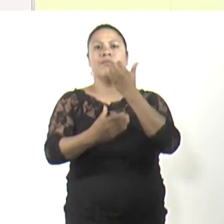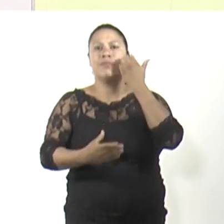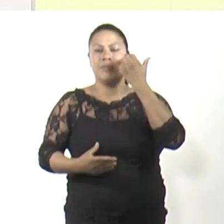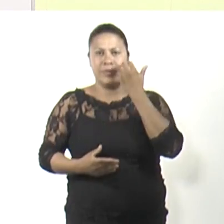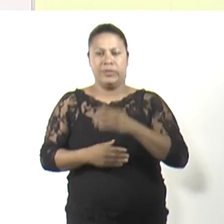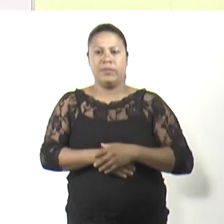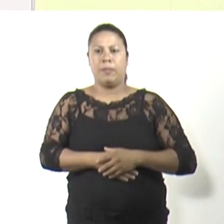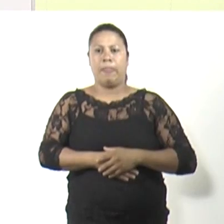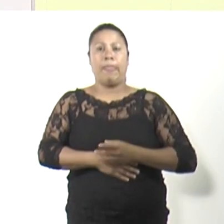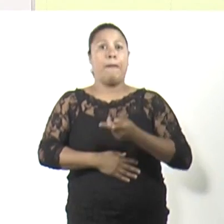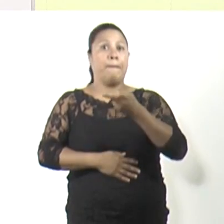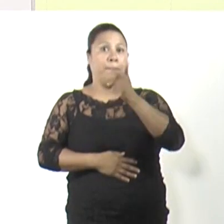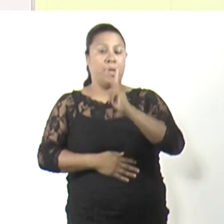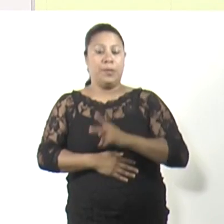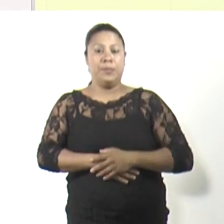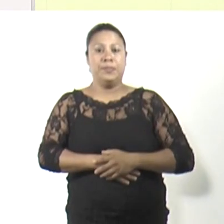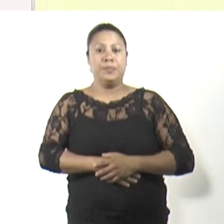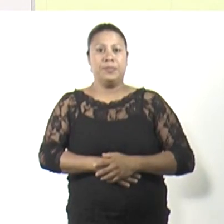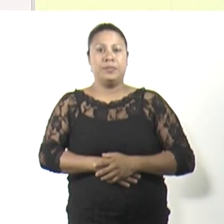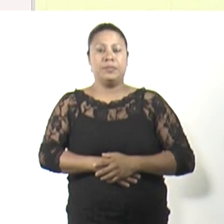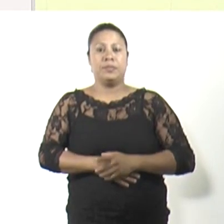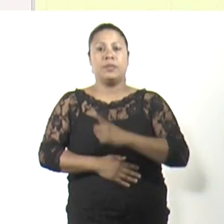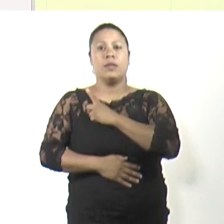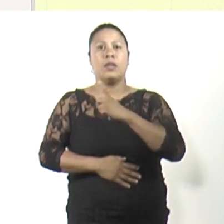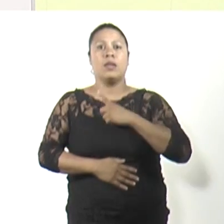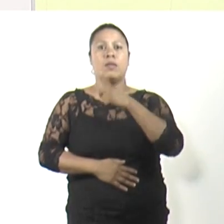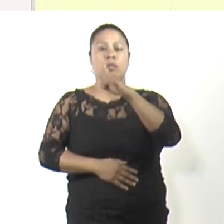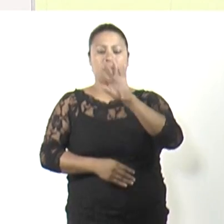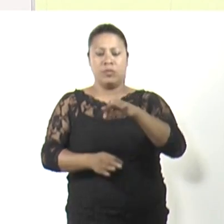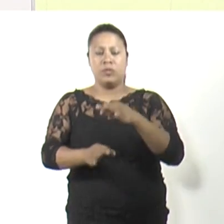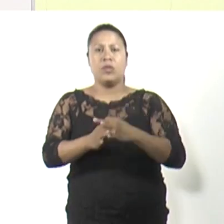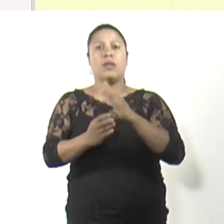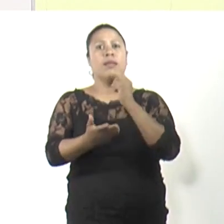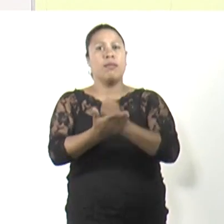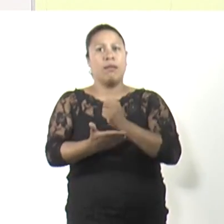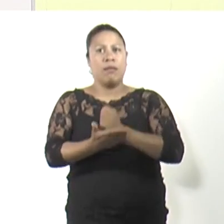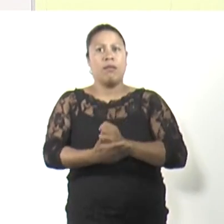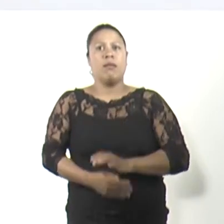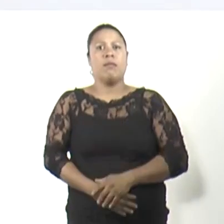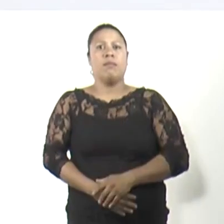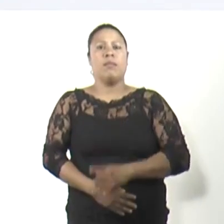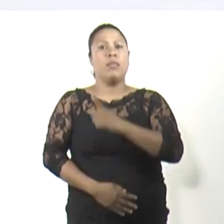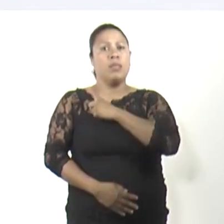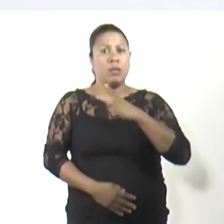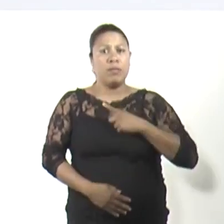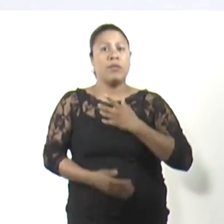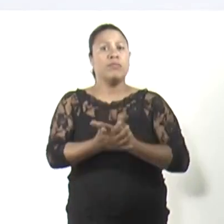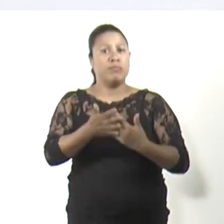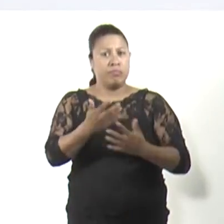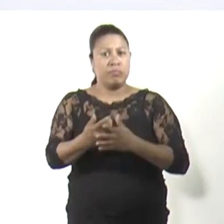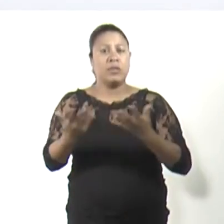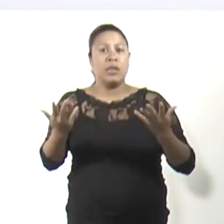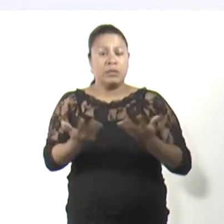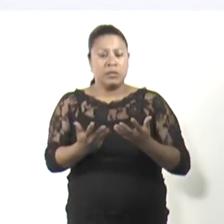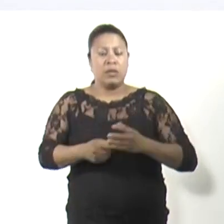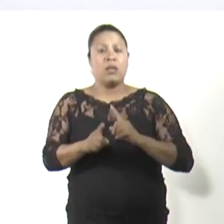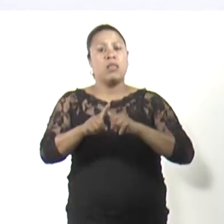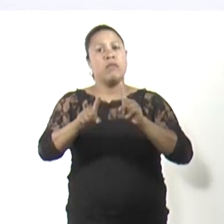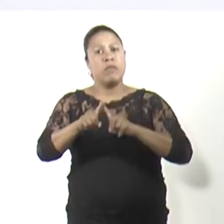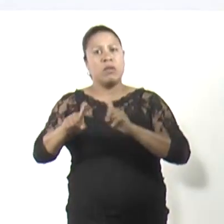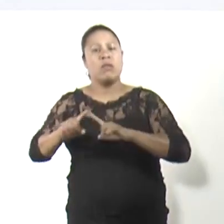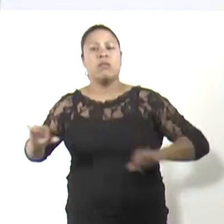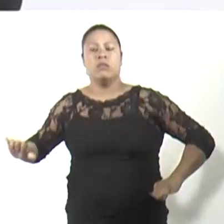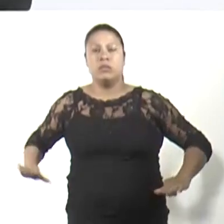también debes de cumplir la tarea, debes cumplir con determinadas